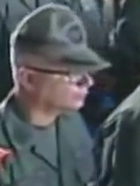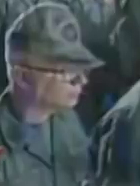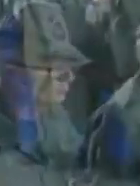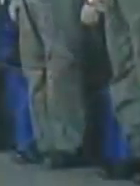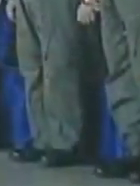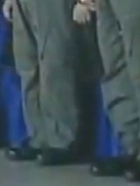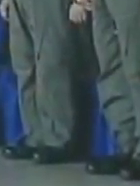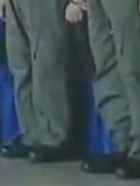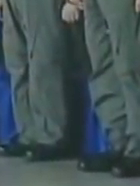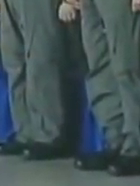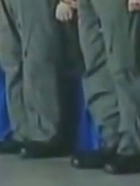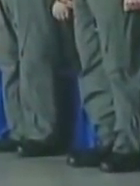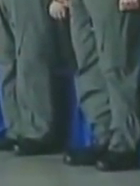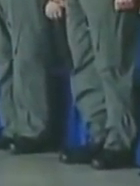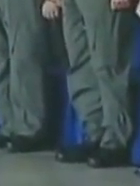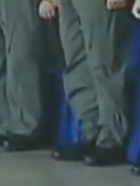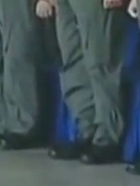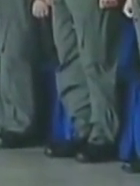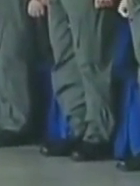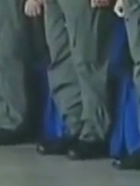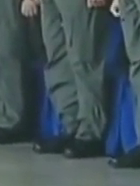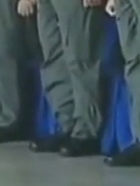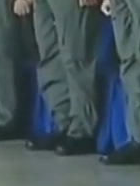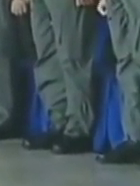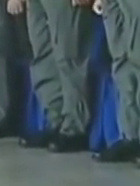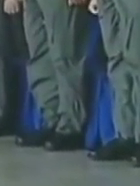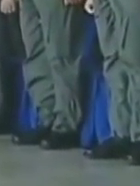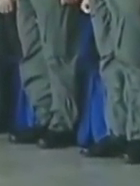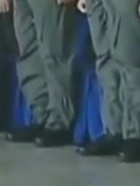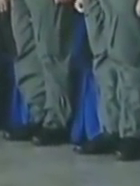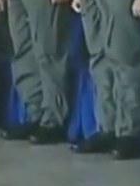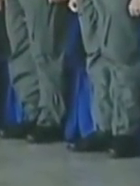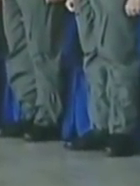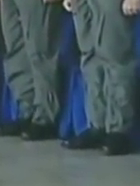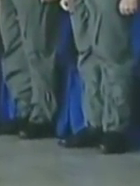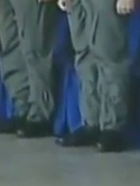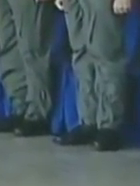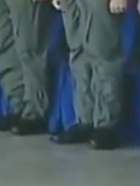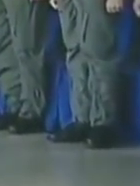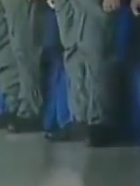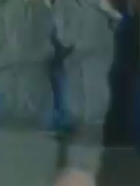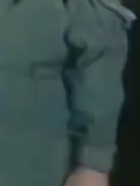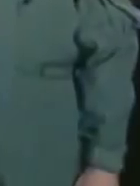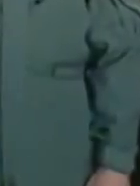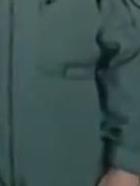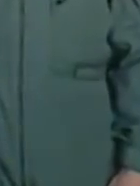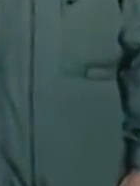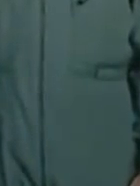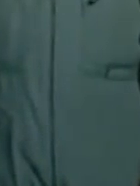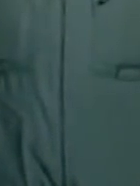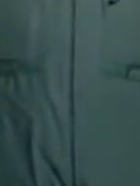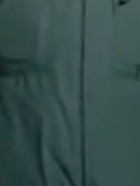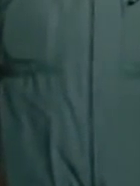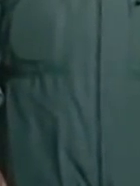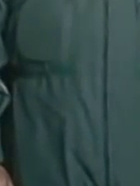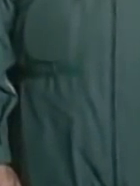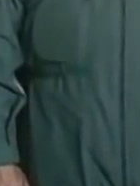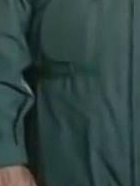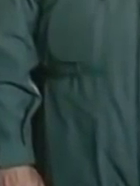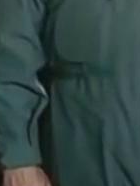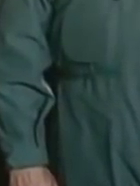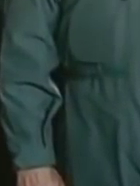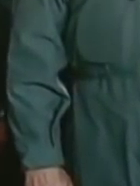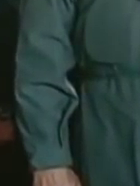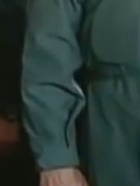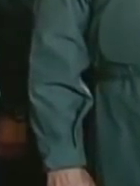autoridades civiles, militares, eclesiásticas y muy especialmente al soberano pueblo de Venezuela, quienes hoy nos honran con